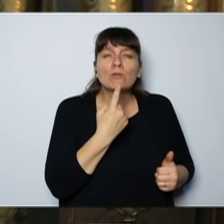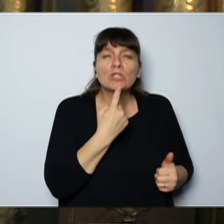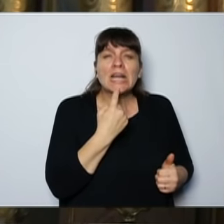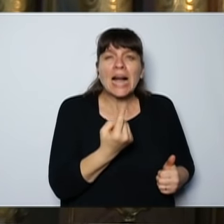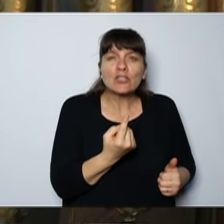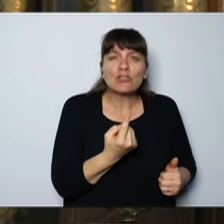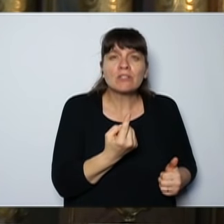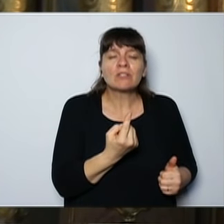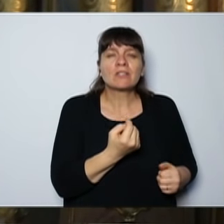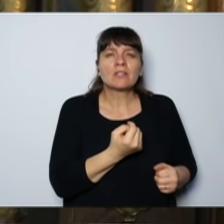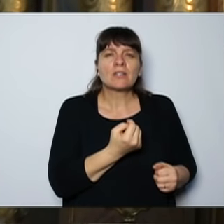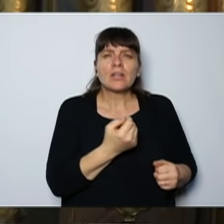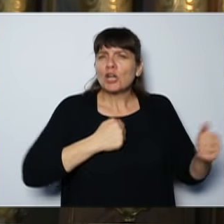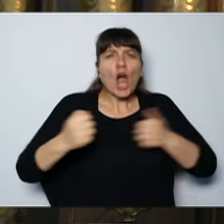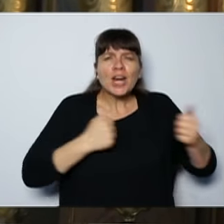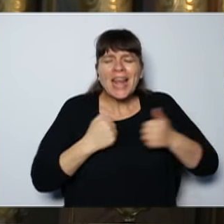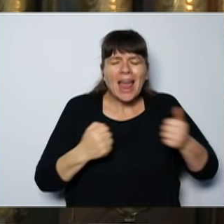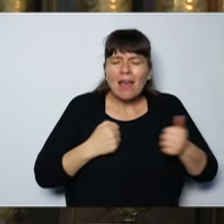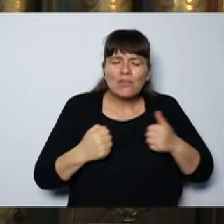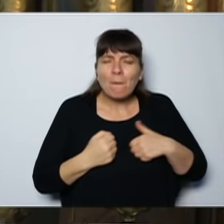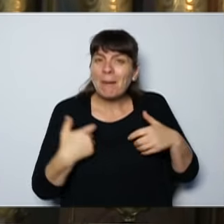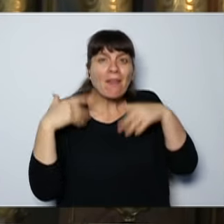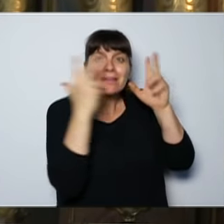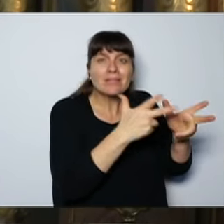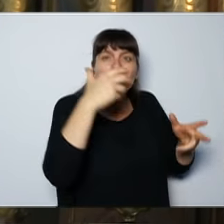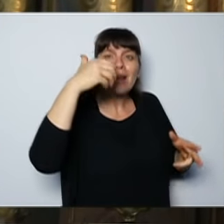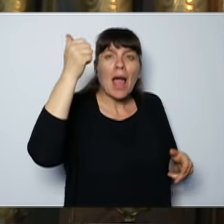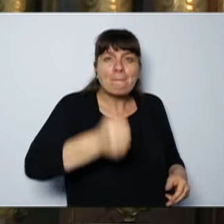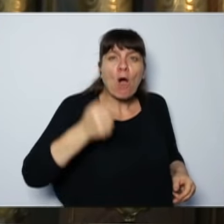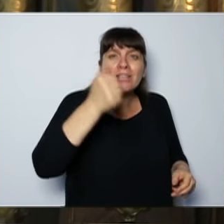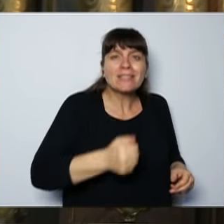este muchacho corriendo para decirle: